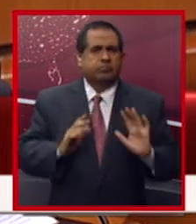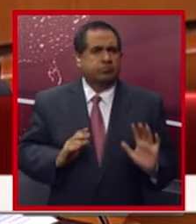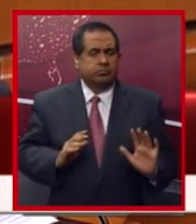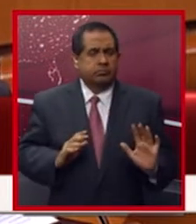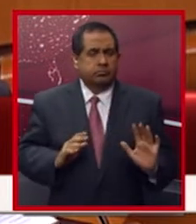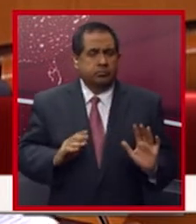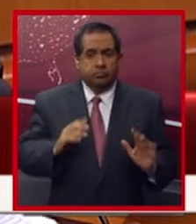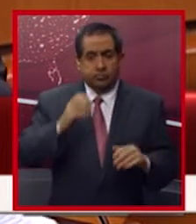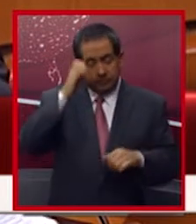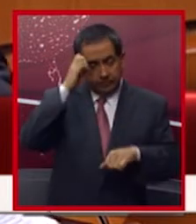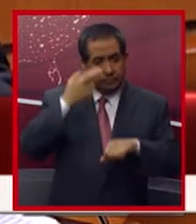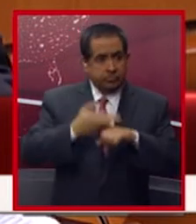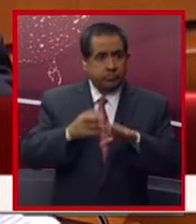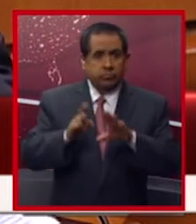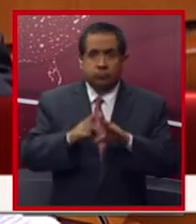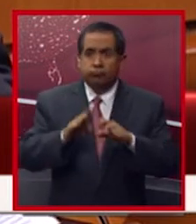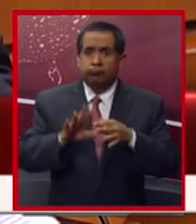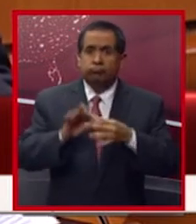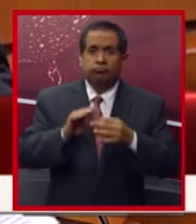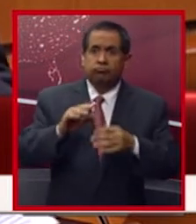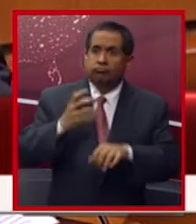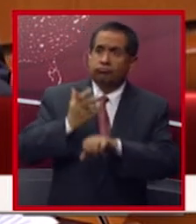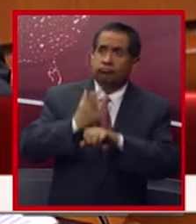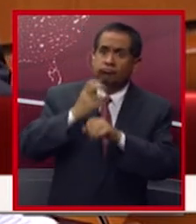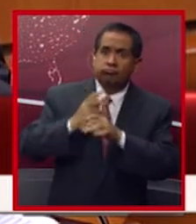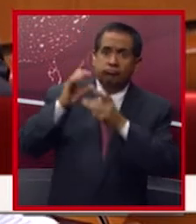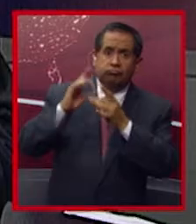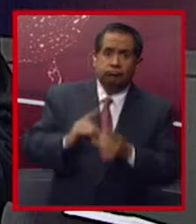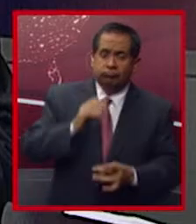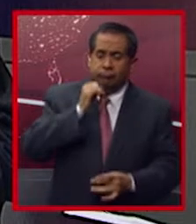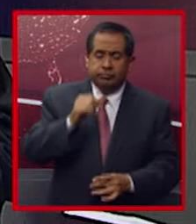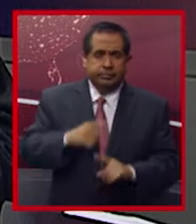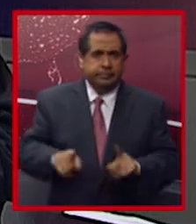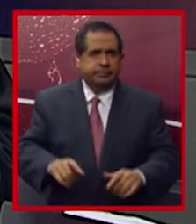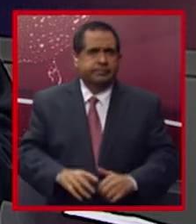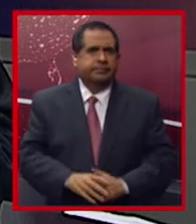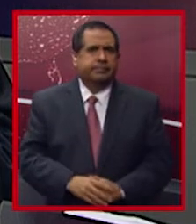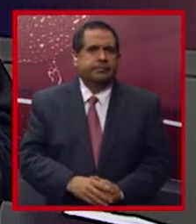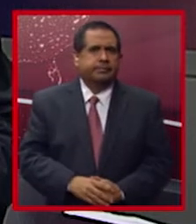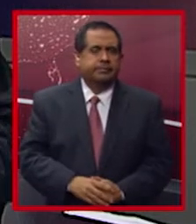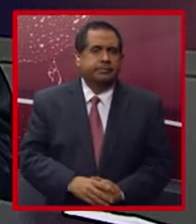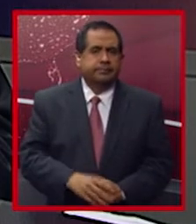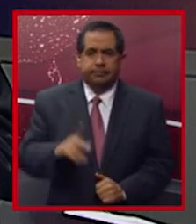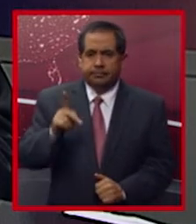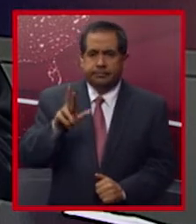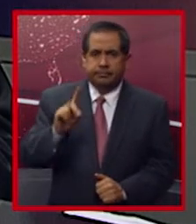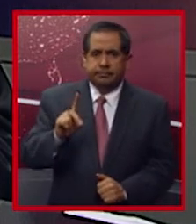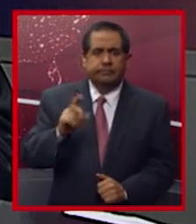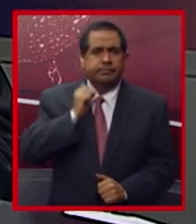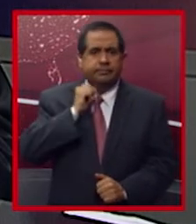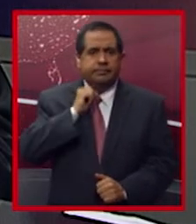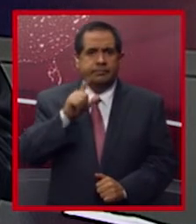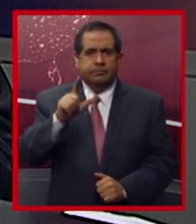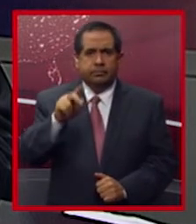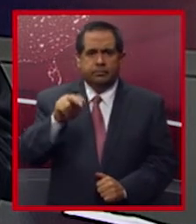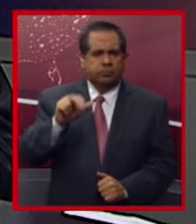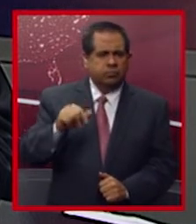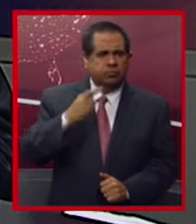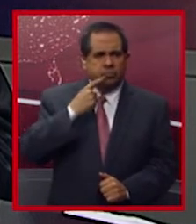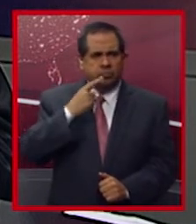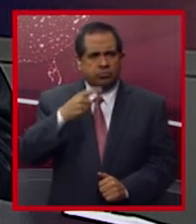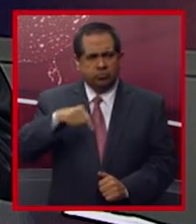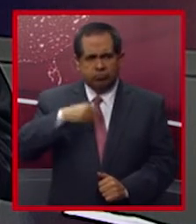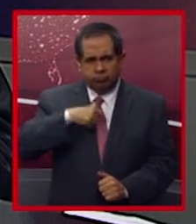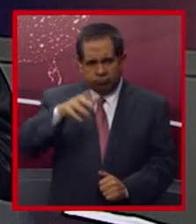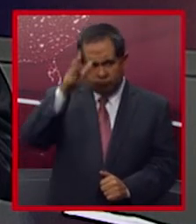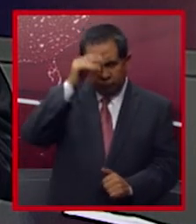una extensión de la posición norteamericana. Por el PRD, la senadora Dolores Padierna Luna coincidió en que